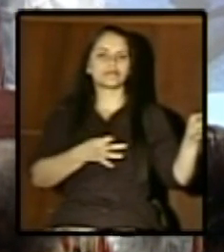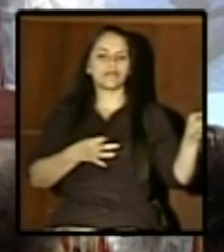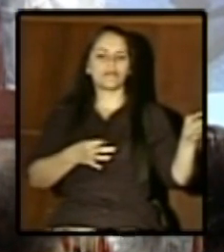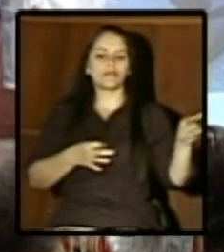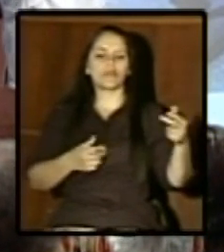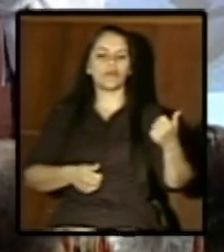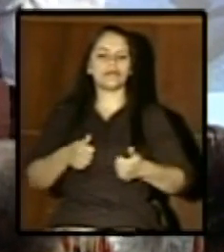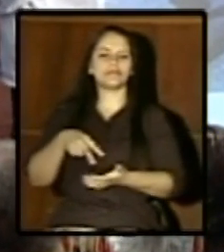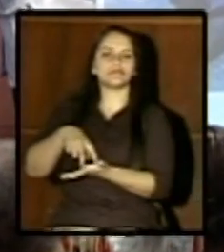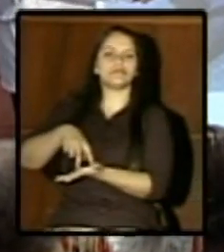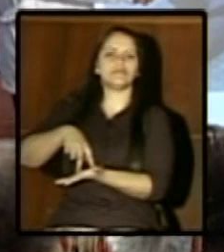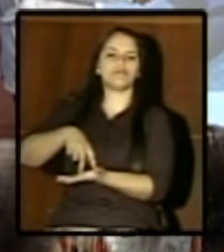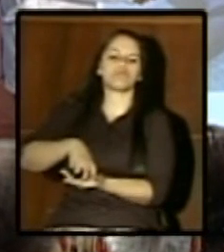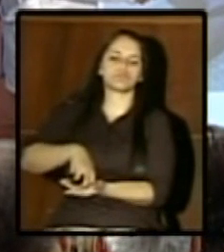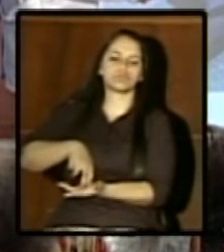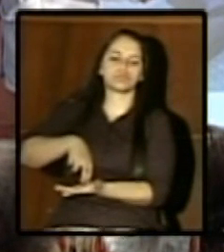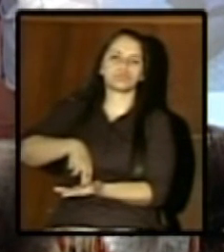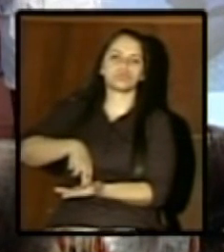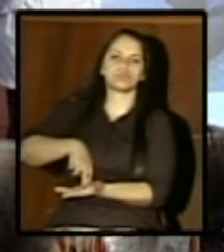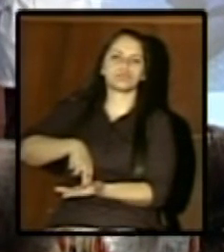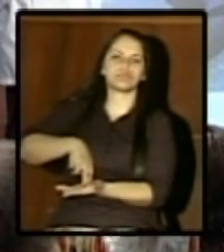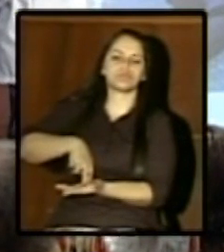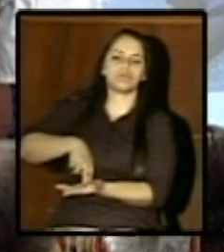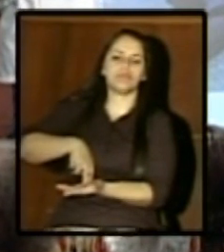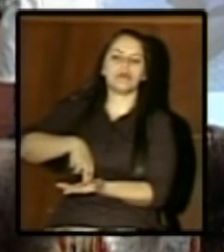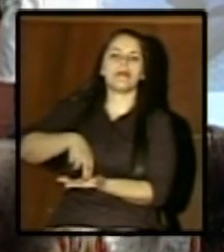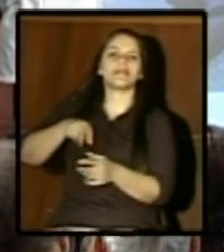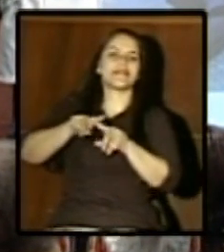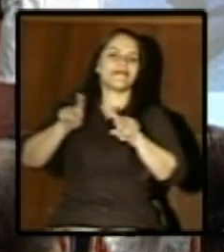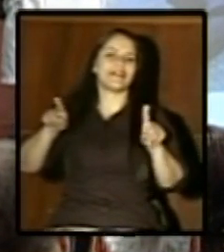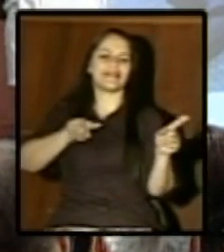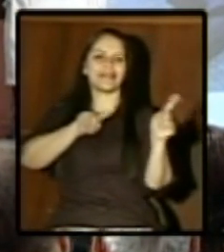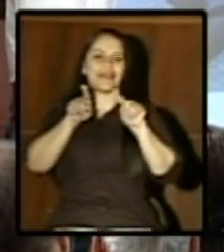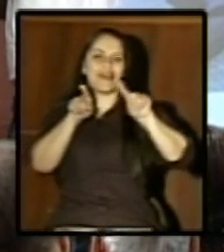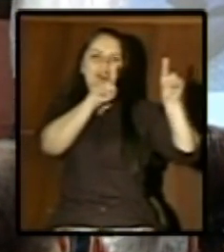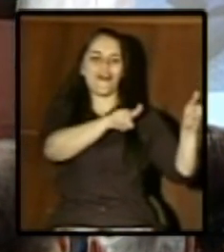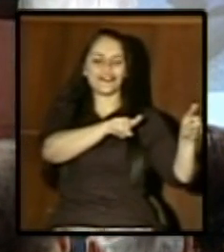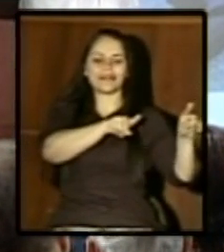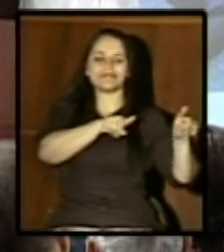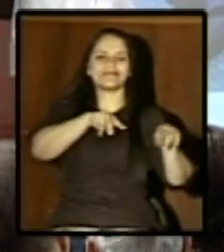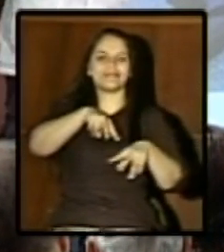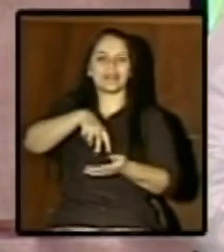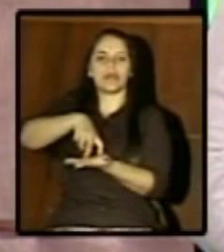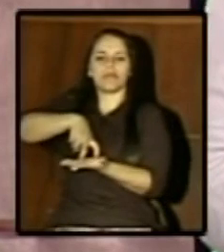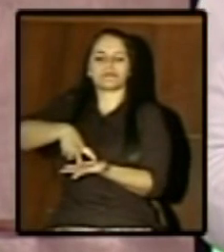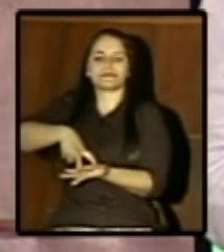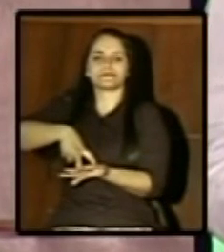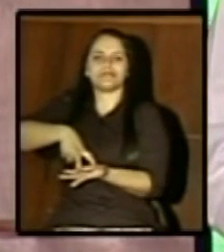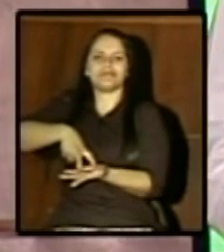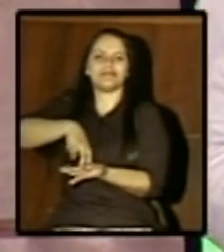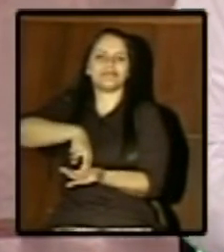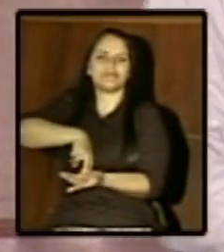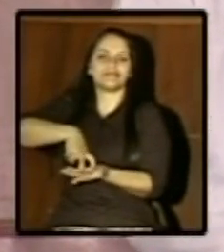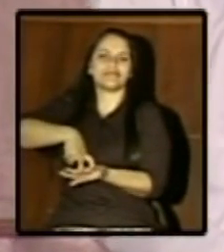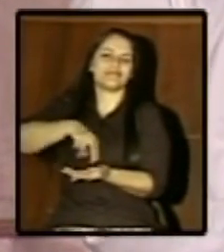esta señora, no lo duden que el espacio articular lateral se colapsó, entonces los huesos hacen esto. En cambio, en la señora de acá, el